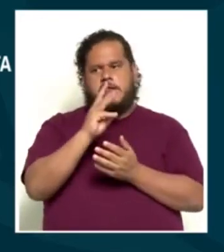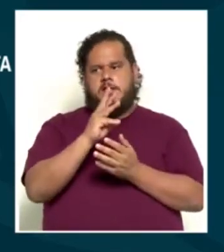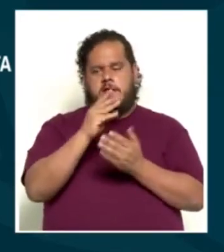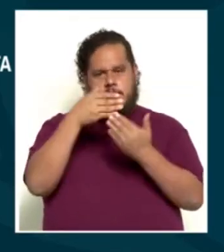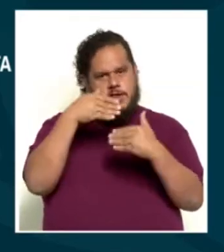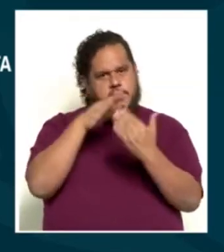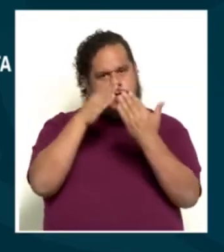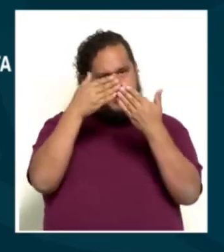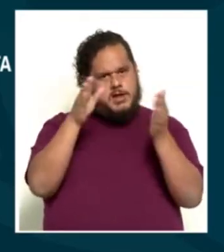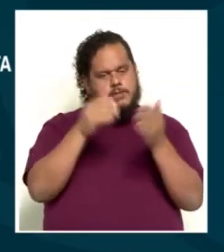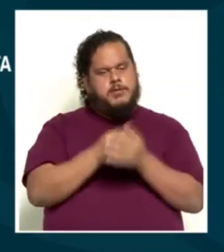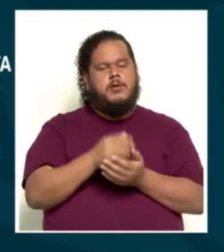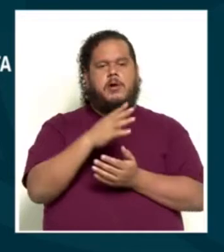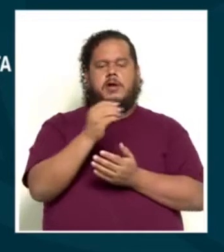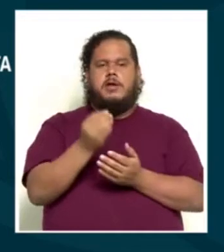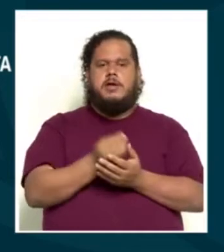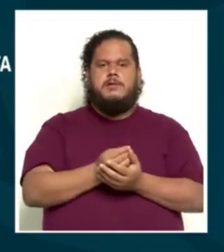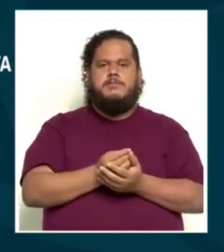Amplio y